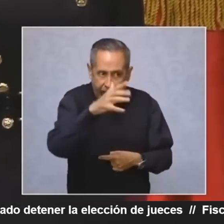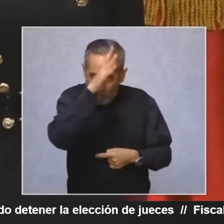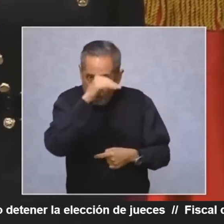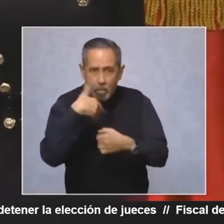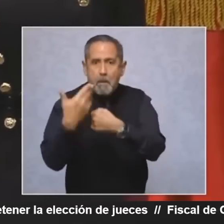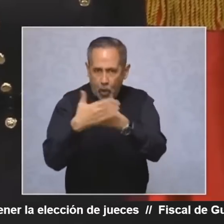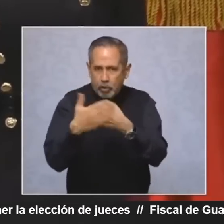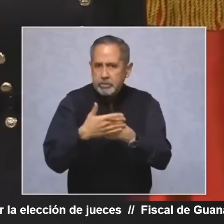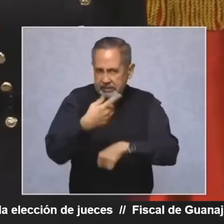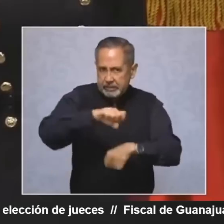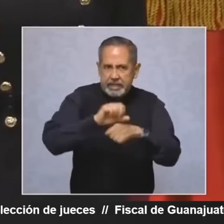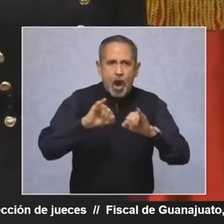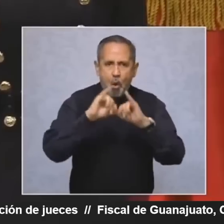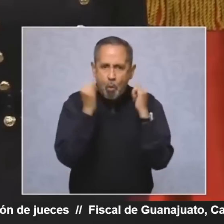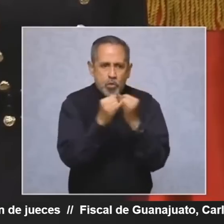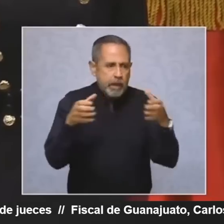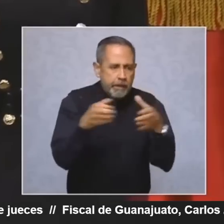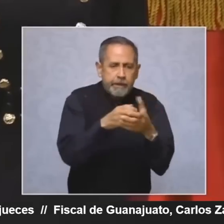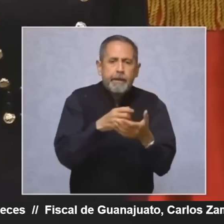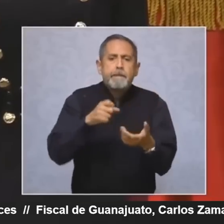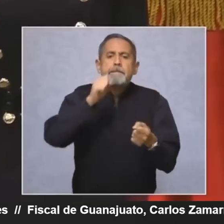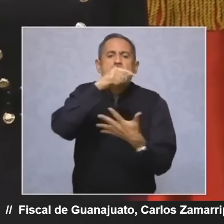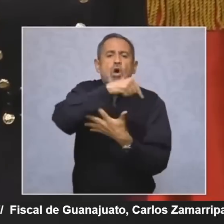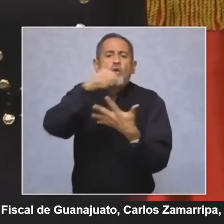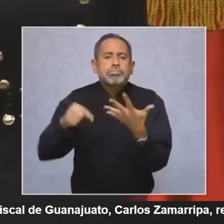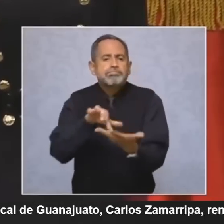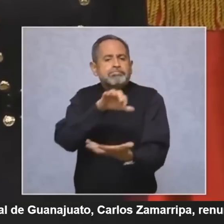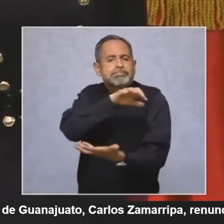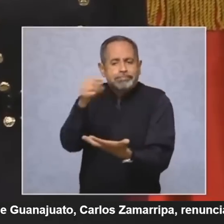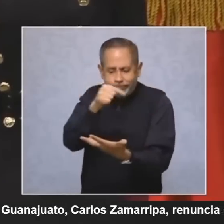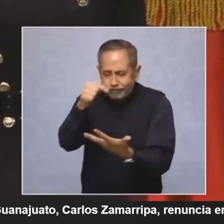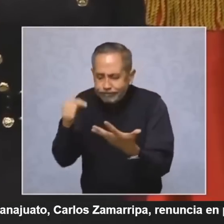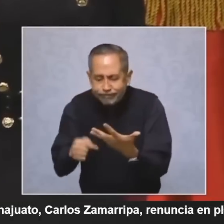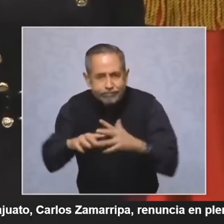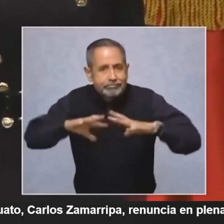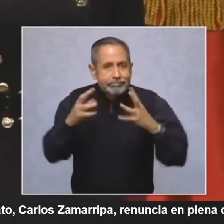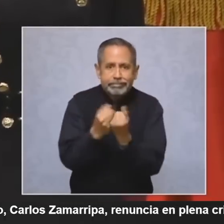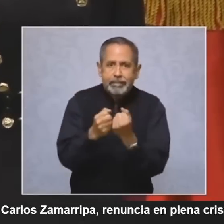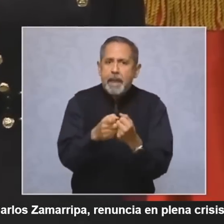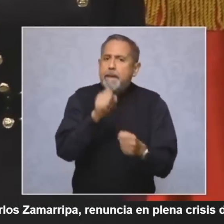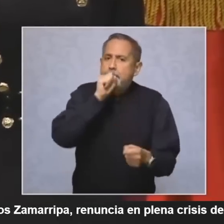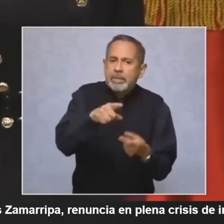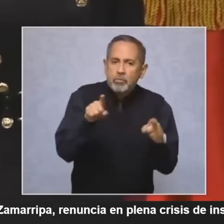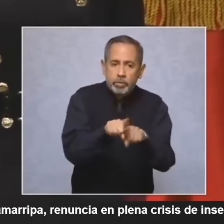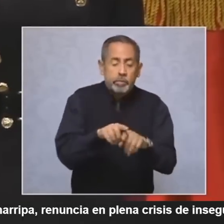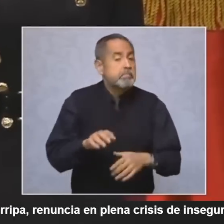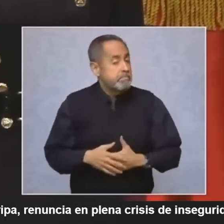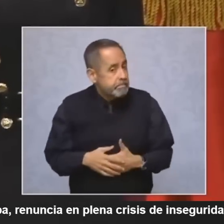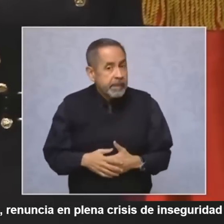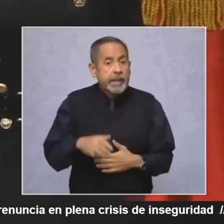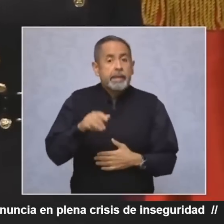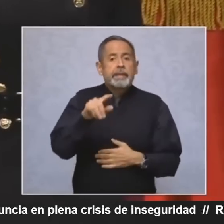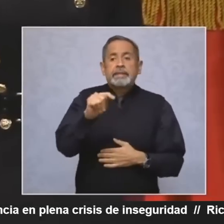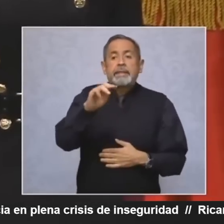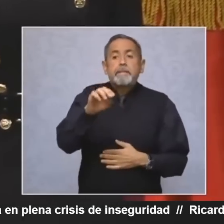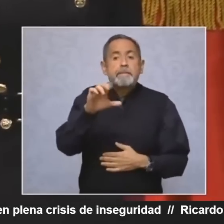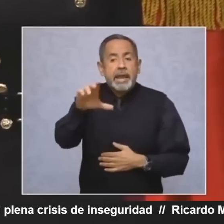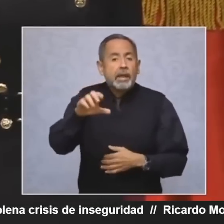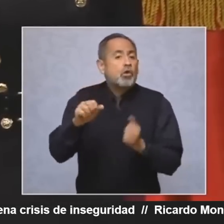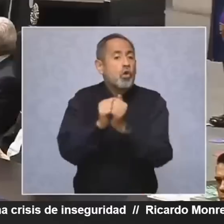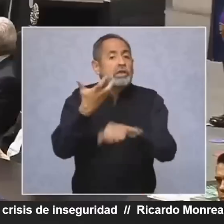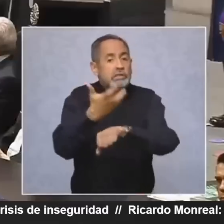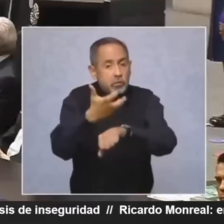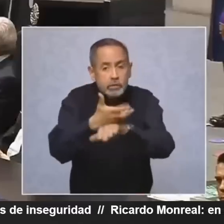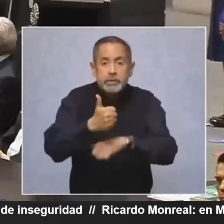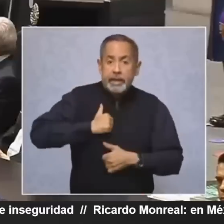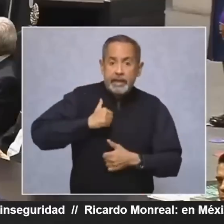precios de la canasta básica. Aprovecharemos la relación del tratado comercial con Estados Unidos y Canadá